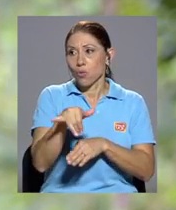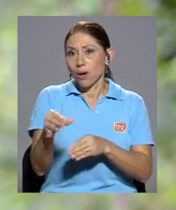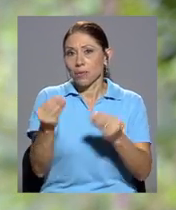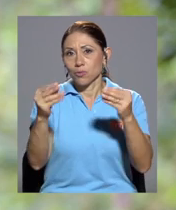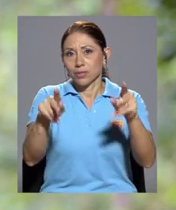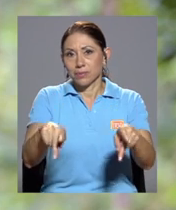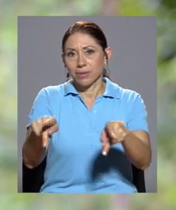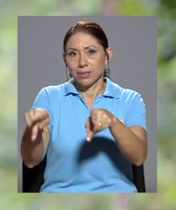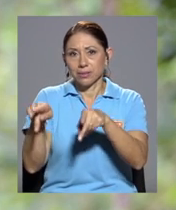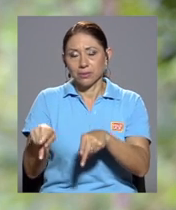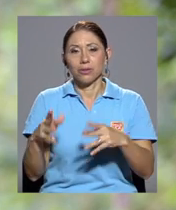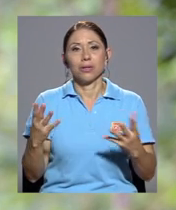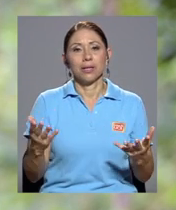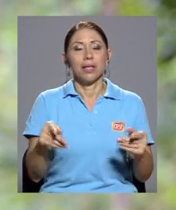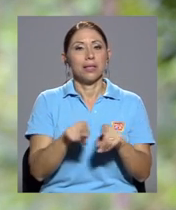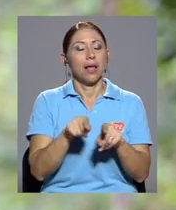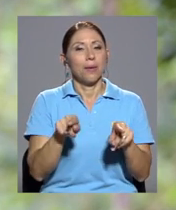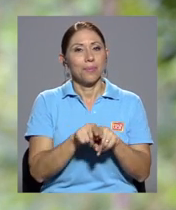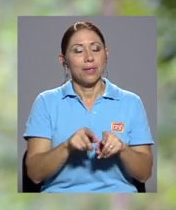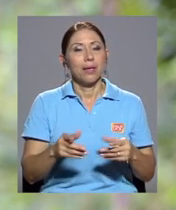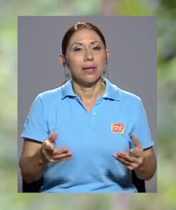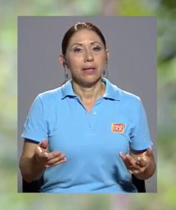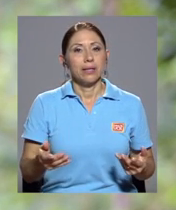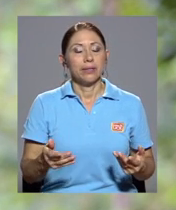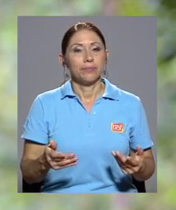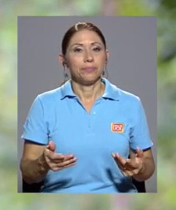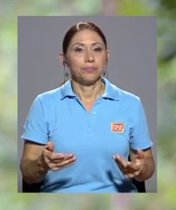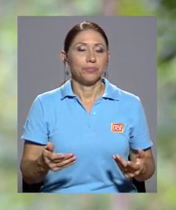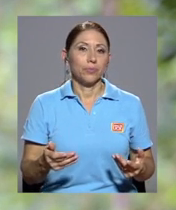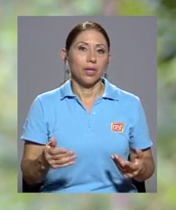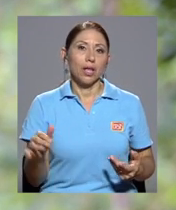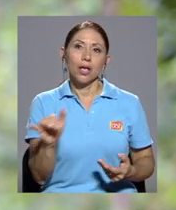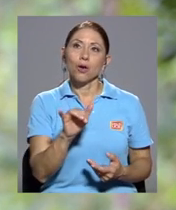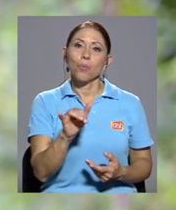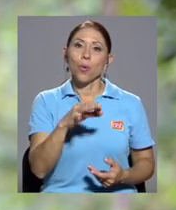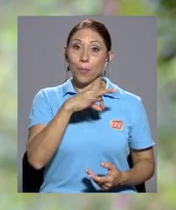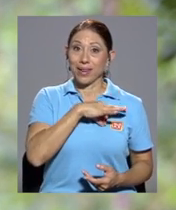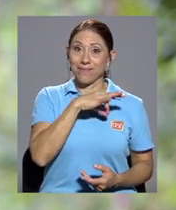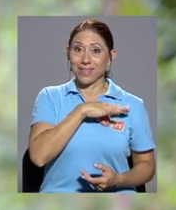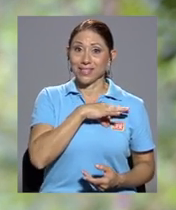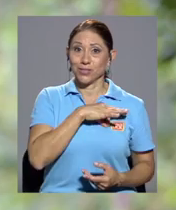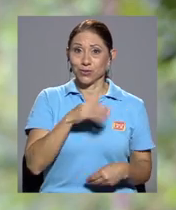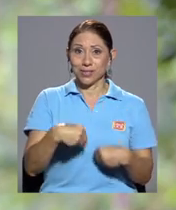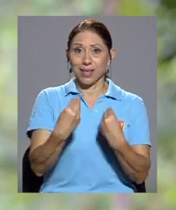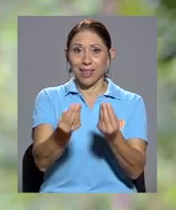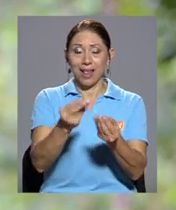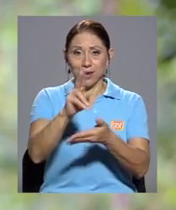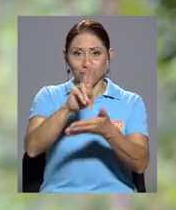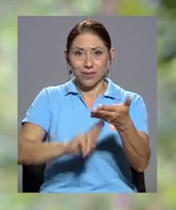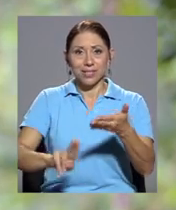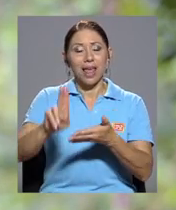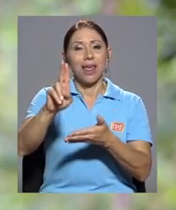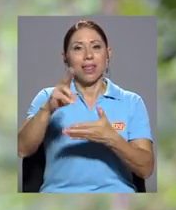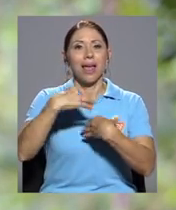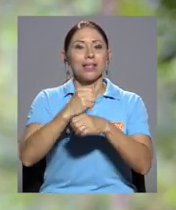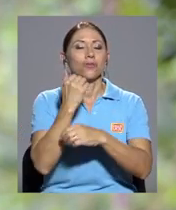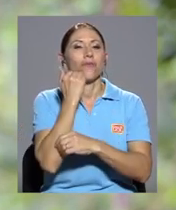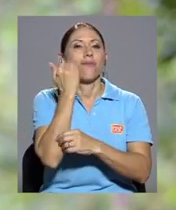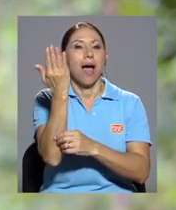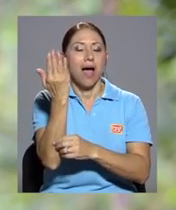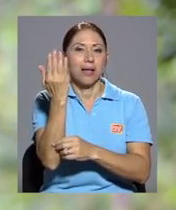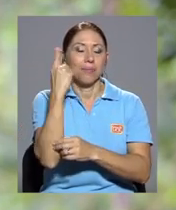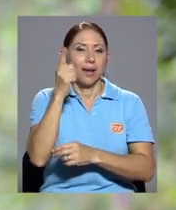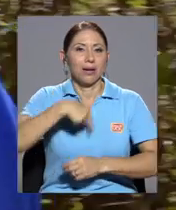mucho también que como los beneficios que ofrece la universidad han facilitado la manera